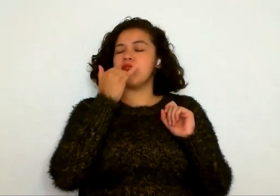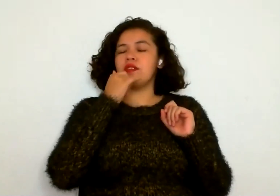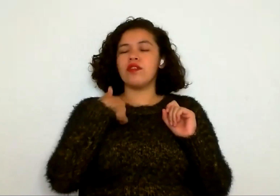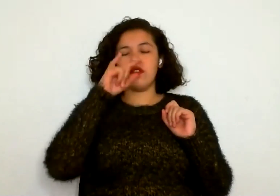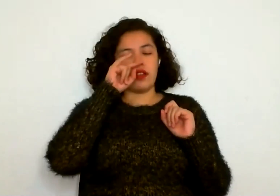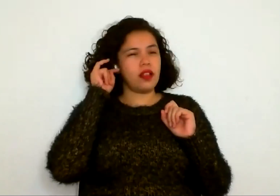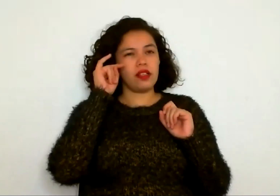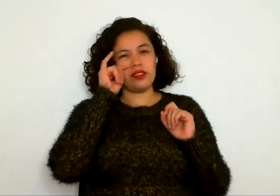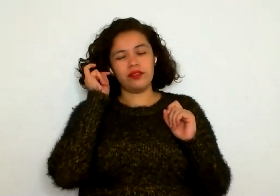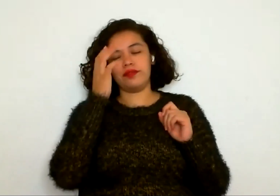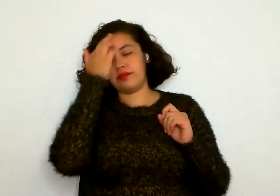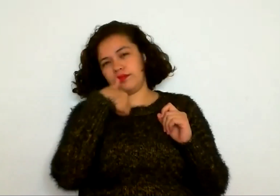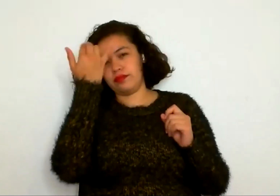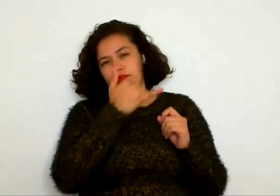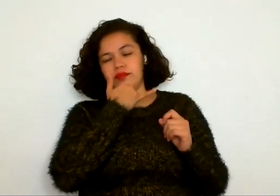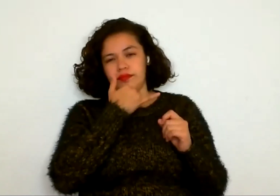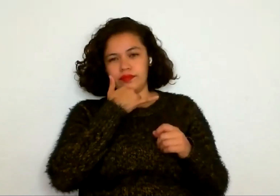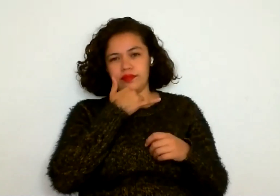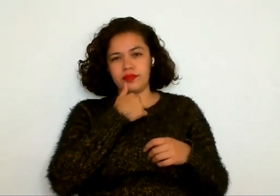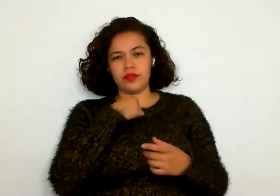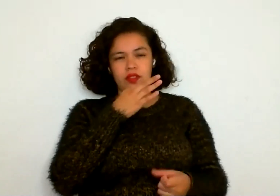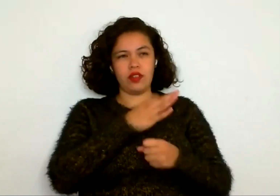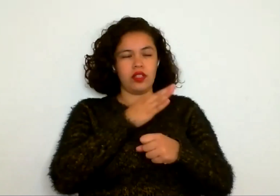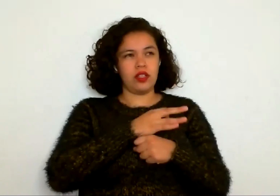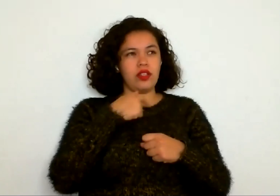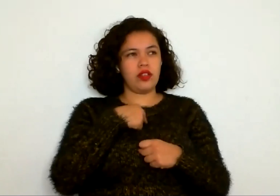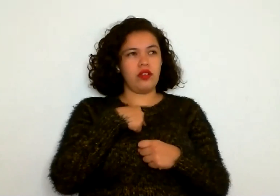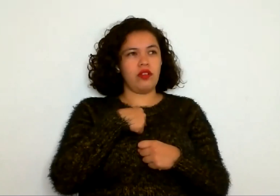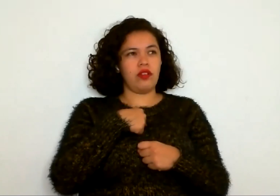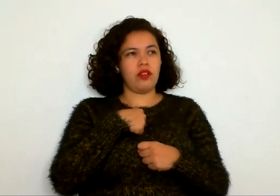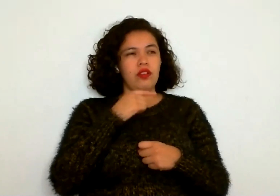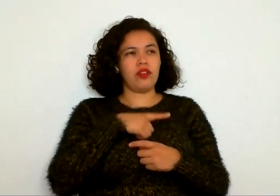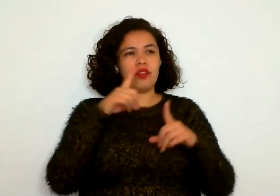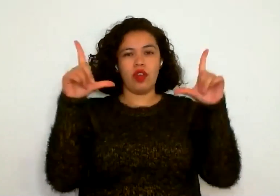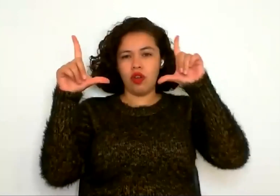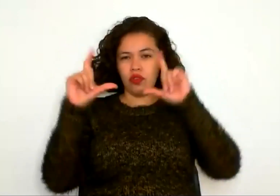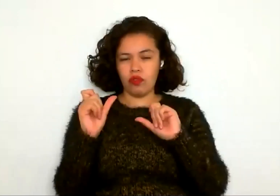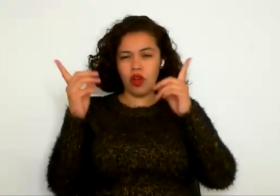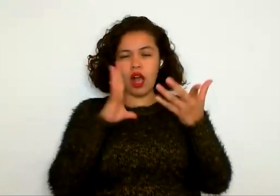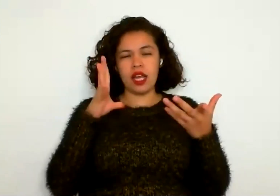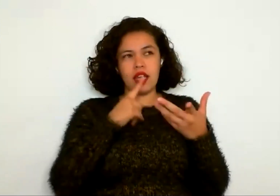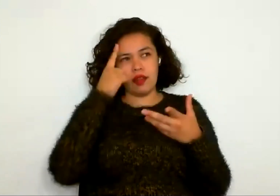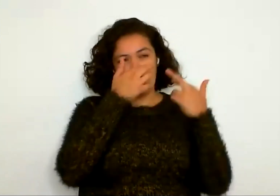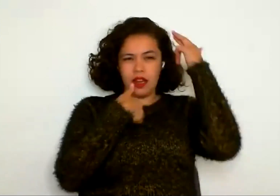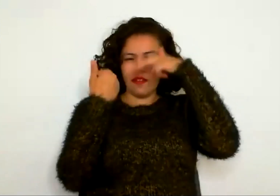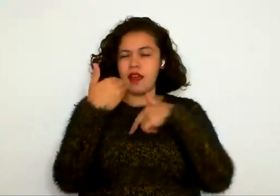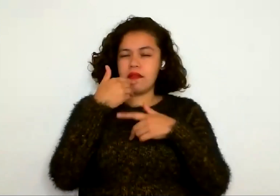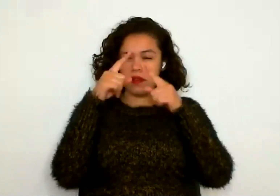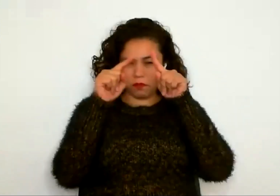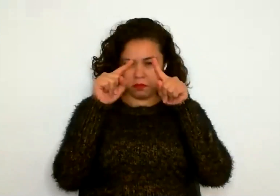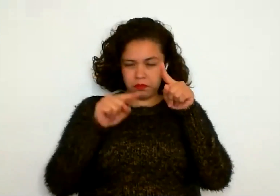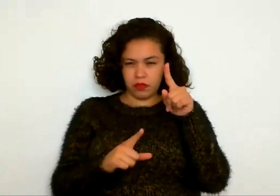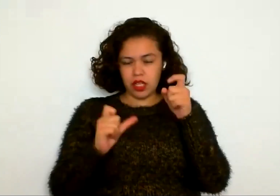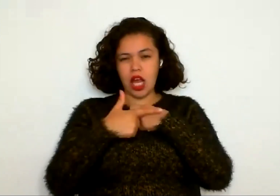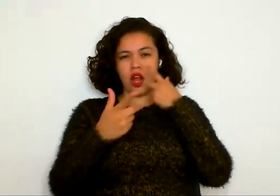ir revisando, ¿no? Ahorita lo que voy a hacer es que voy a tomar una captura de pantalla para revisarlos bien. Y si hubiera